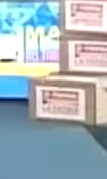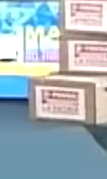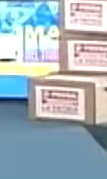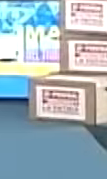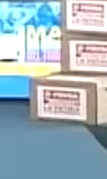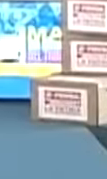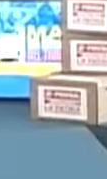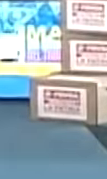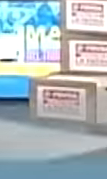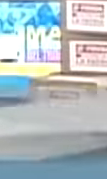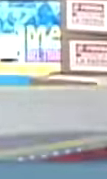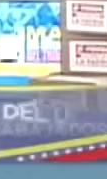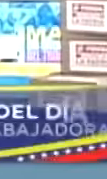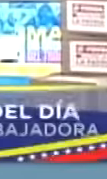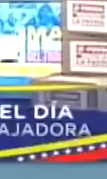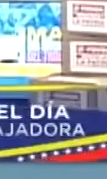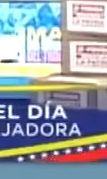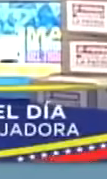ganamos la paz.